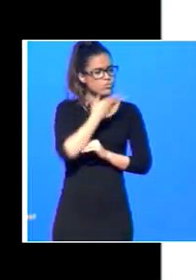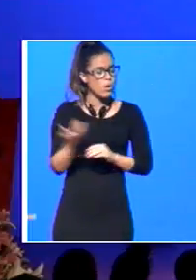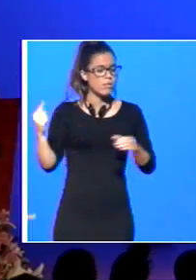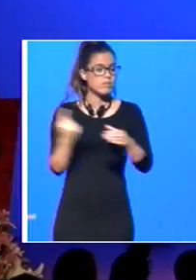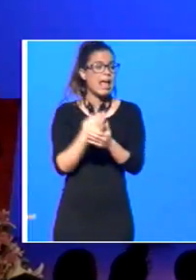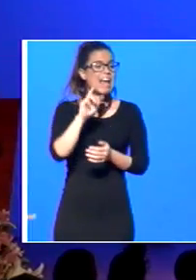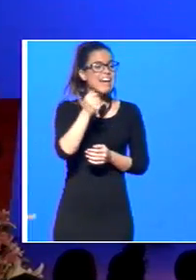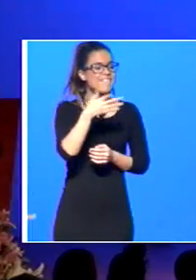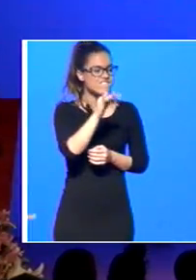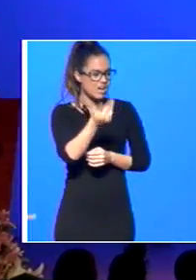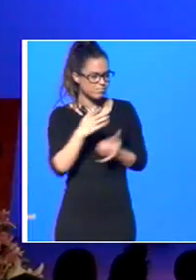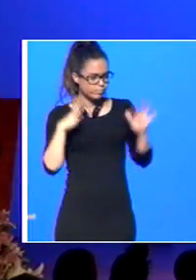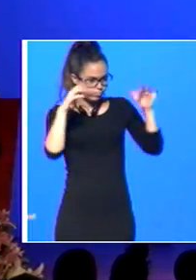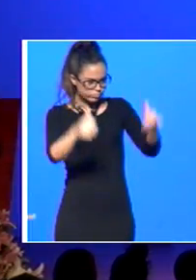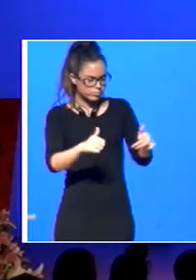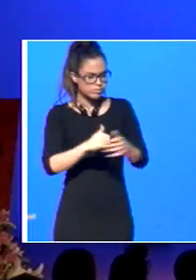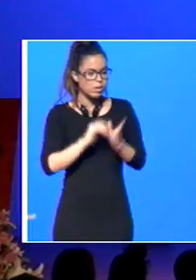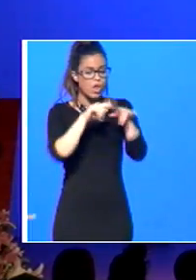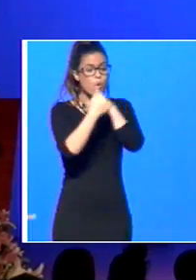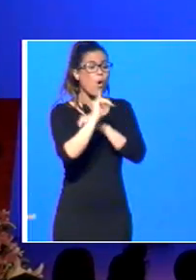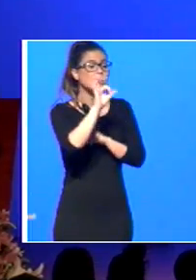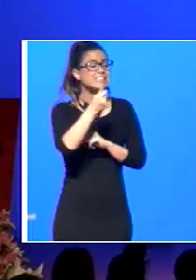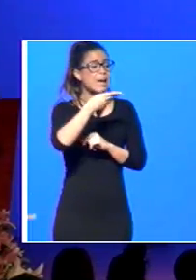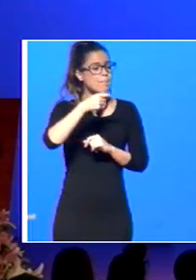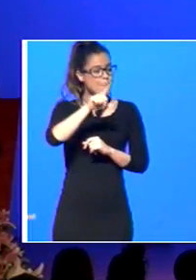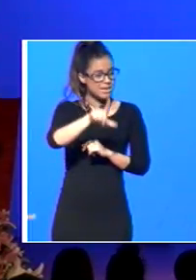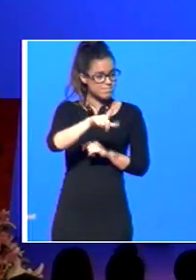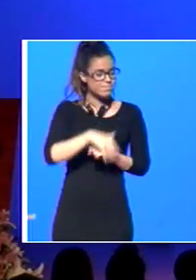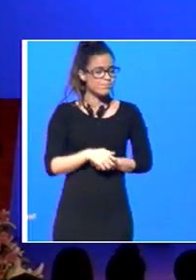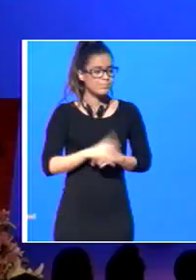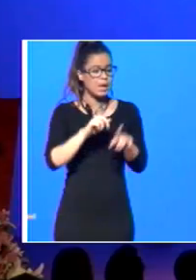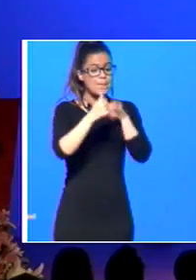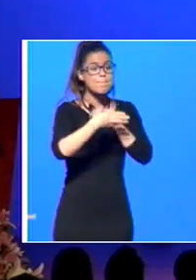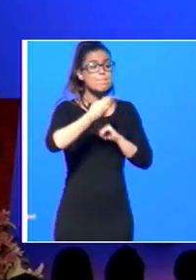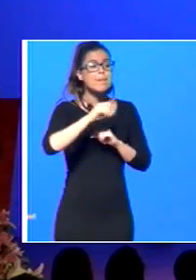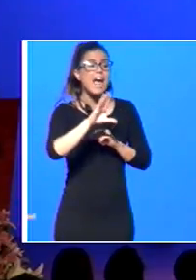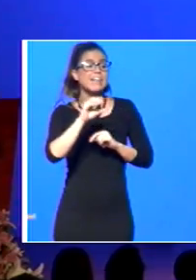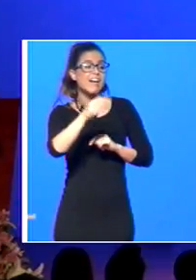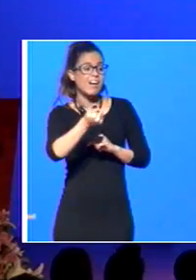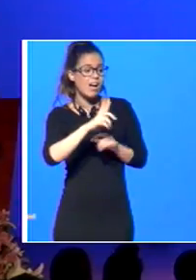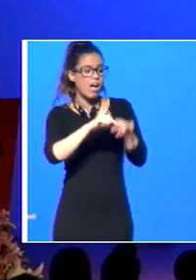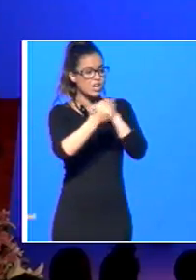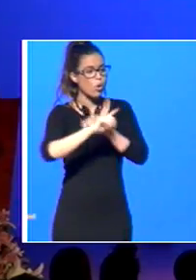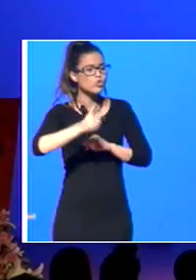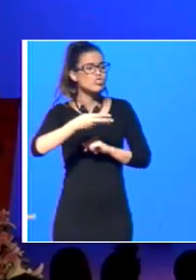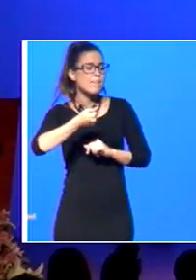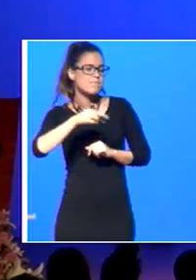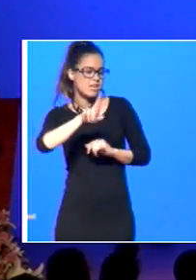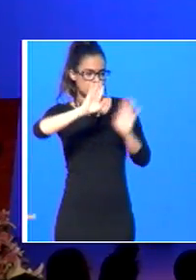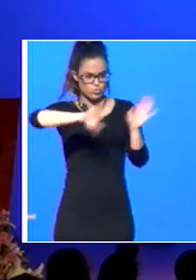Rafa, seguirá Isabel, seguirá Blanca y acabará Xavier.